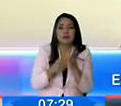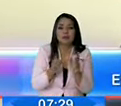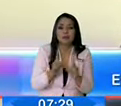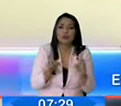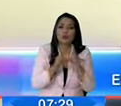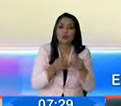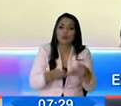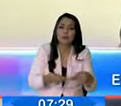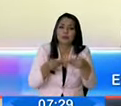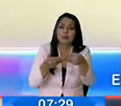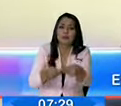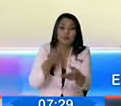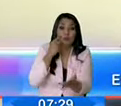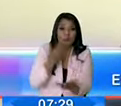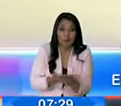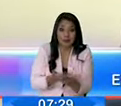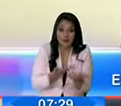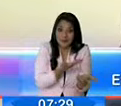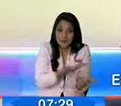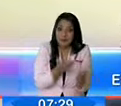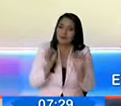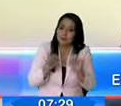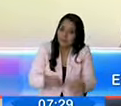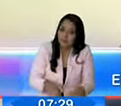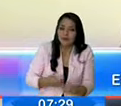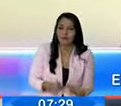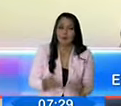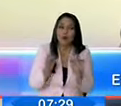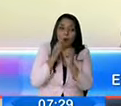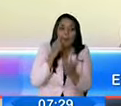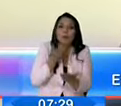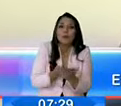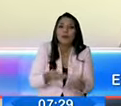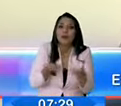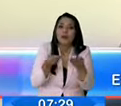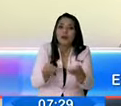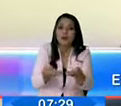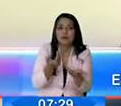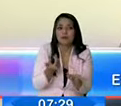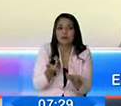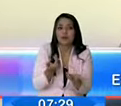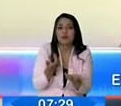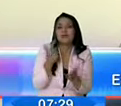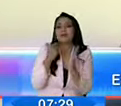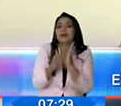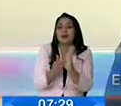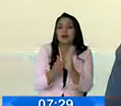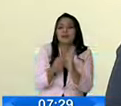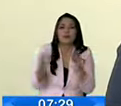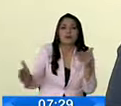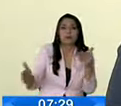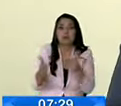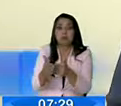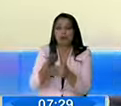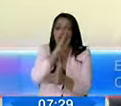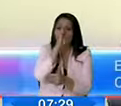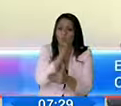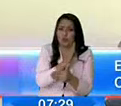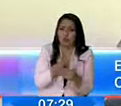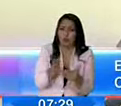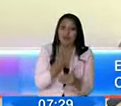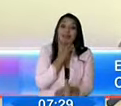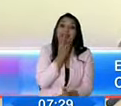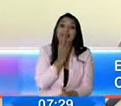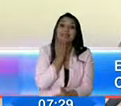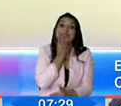documentos que demuestran lo que estamos diciendo, que demostramos que jamás tenía la intención de atacarnos. Es decir, no es Israel